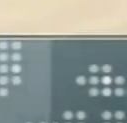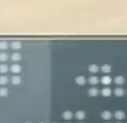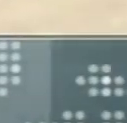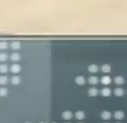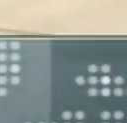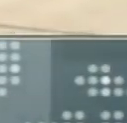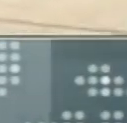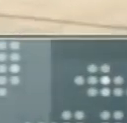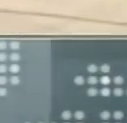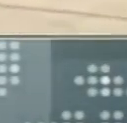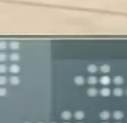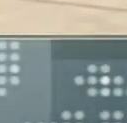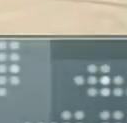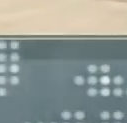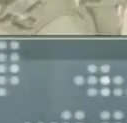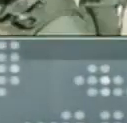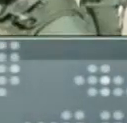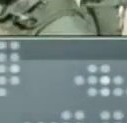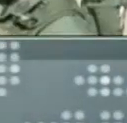adecuado